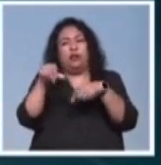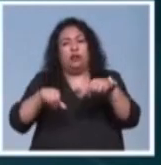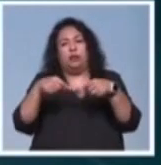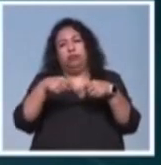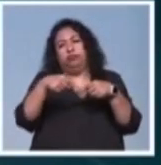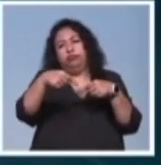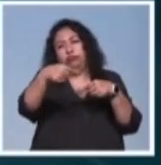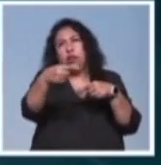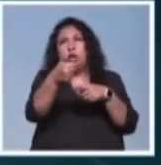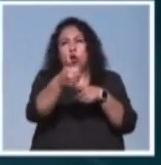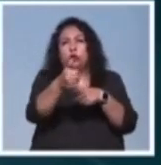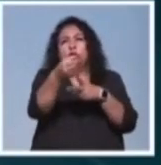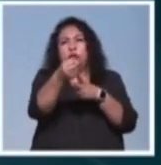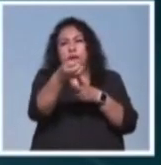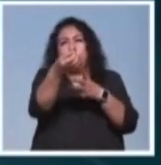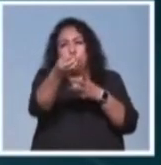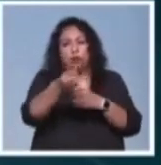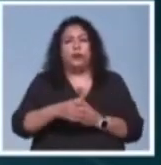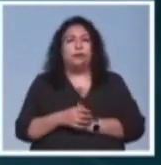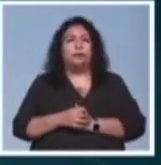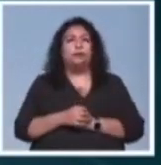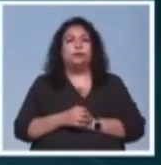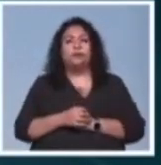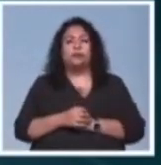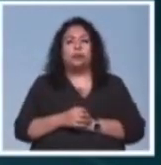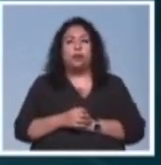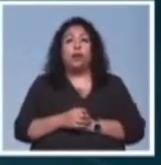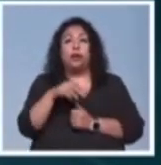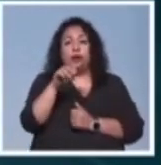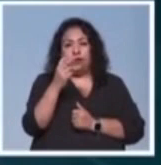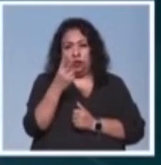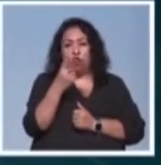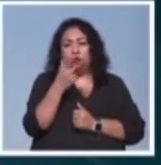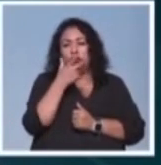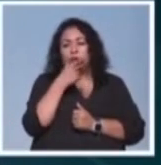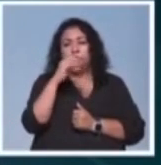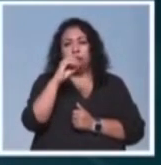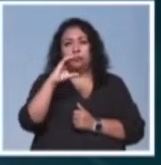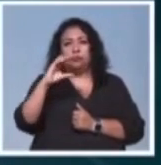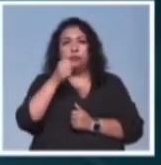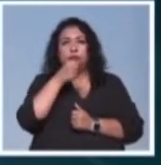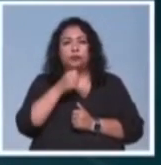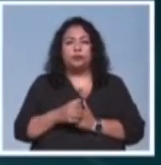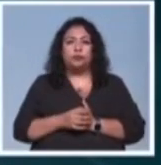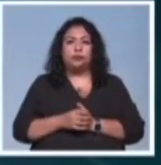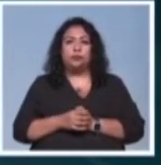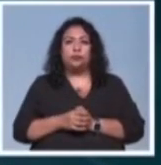de agosto, septiembre y octubre. Noticias 22, Óscar Cortés.